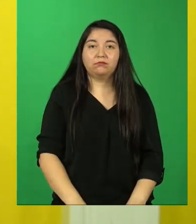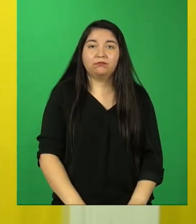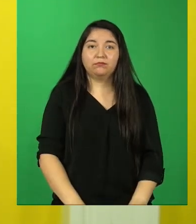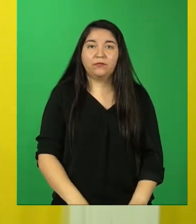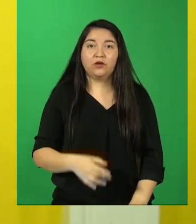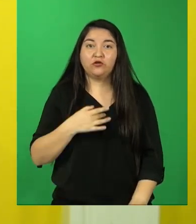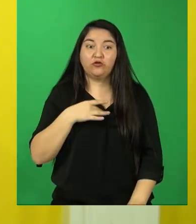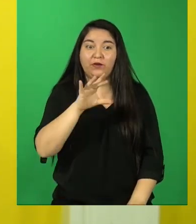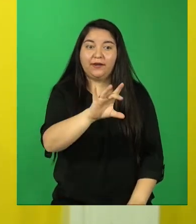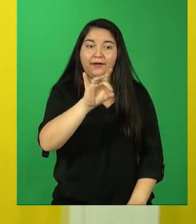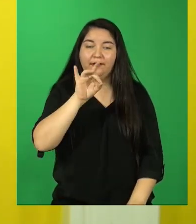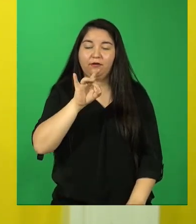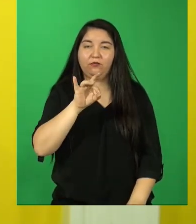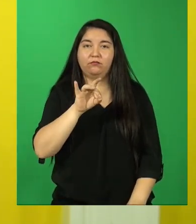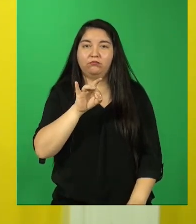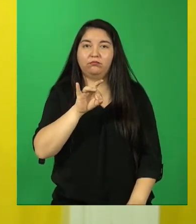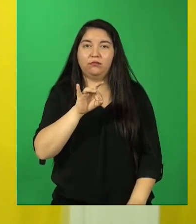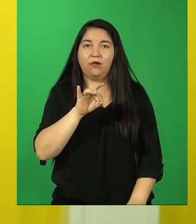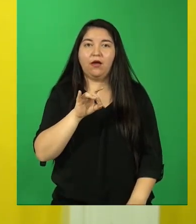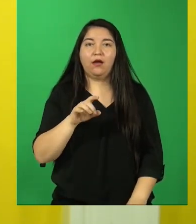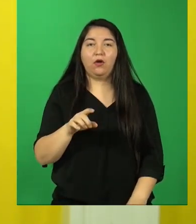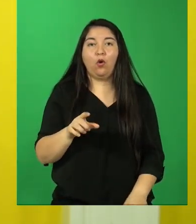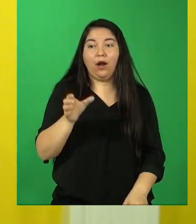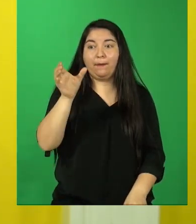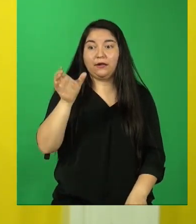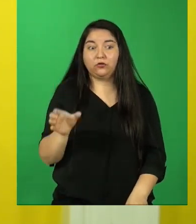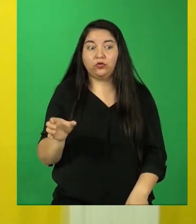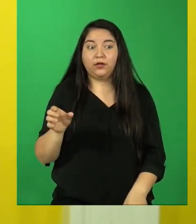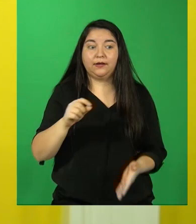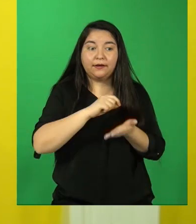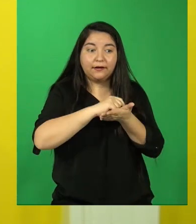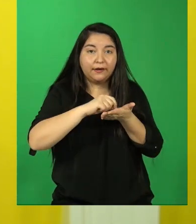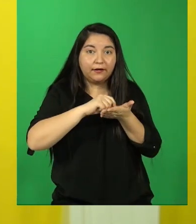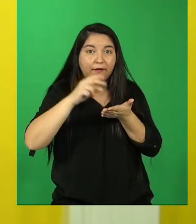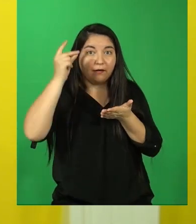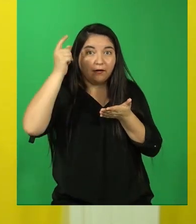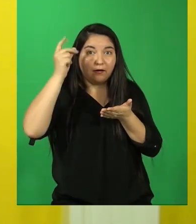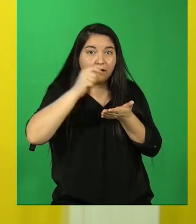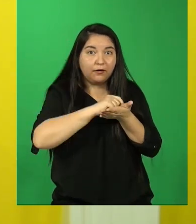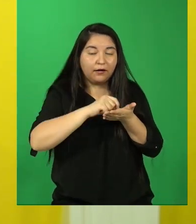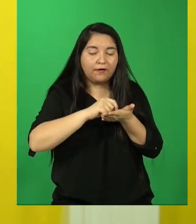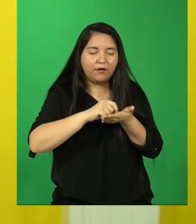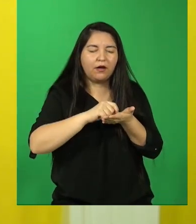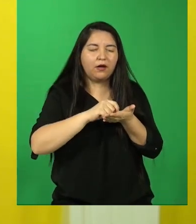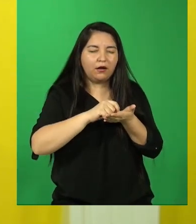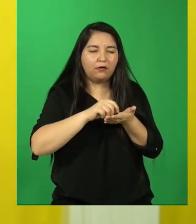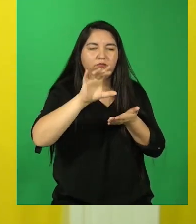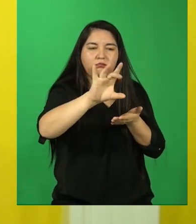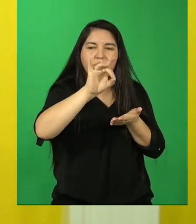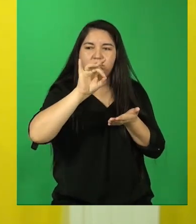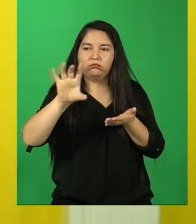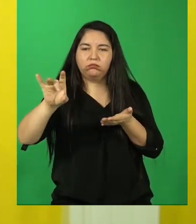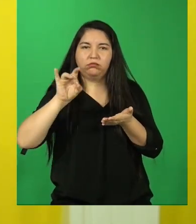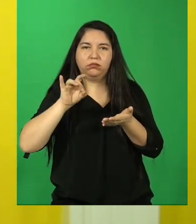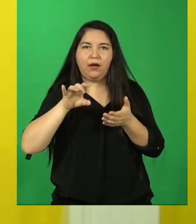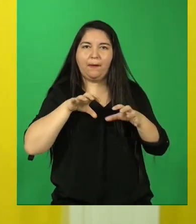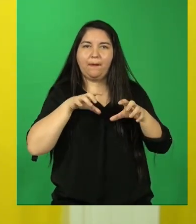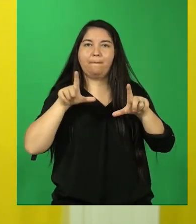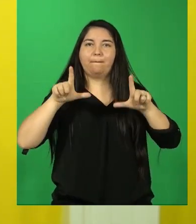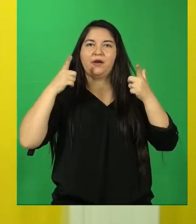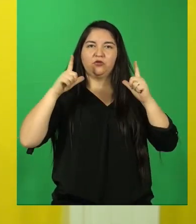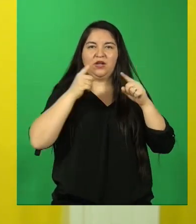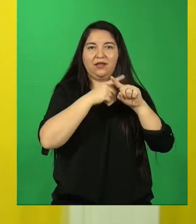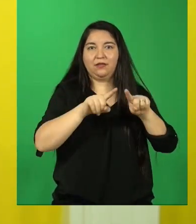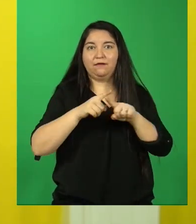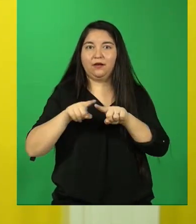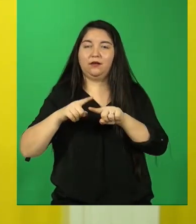Yo elijo, o los autores han elegido distintos tipos de personaje para dar